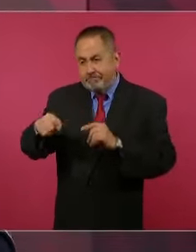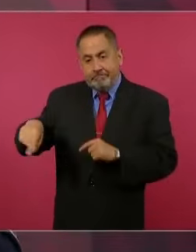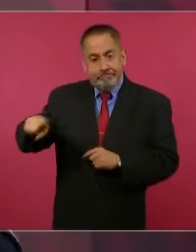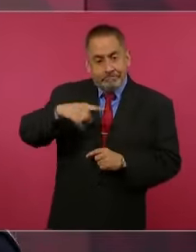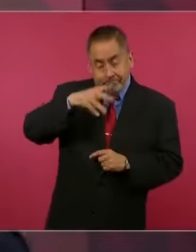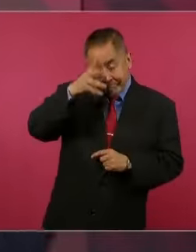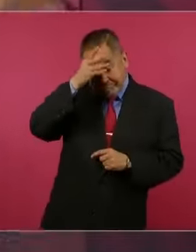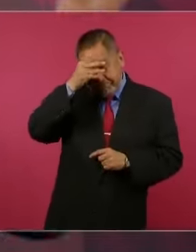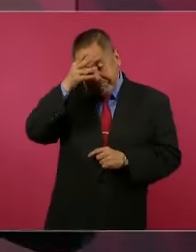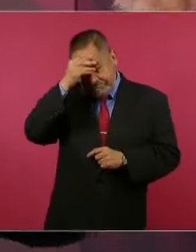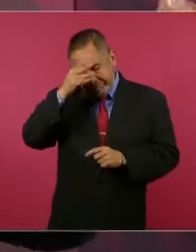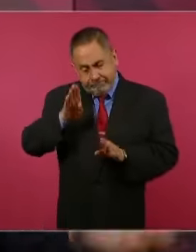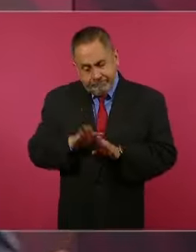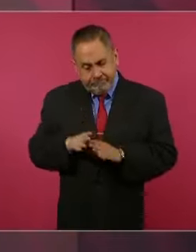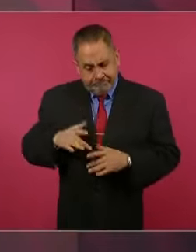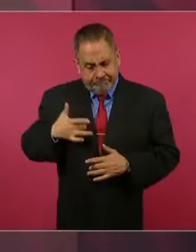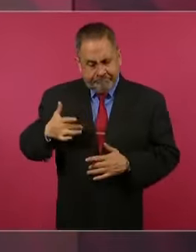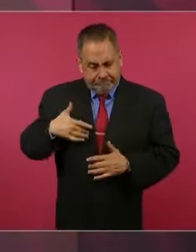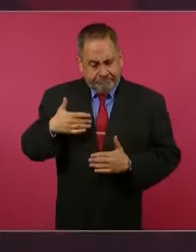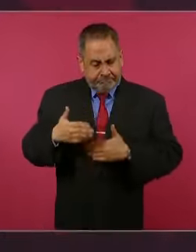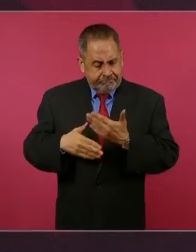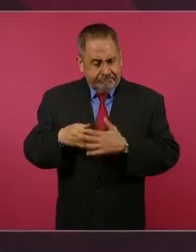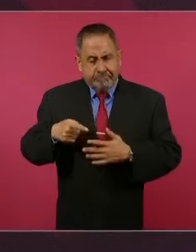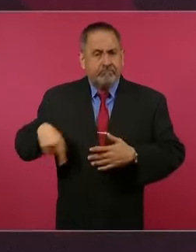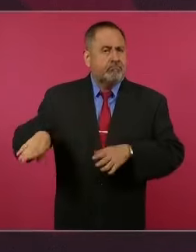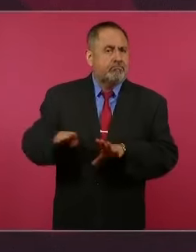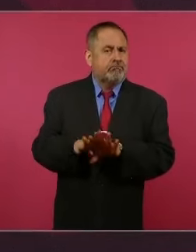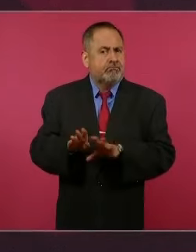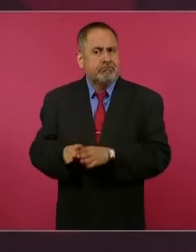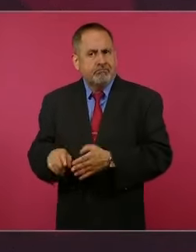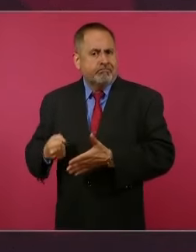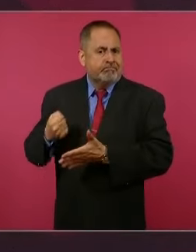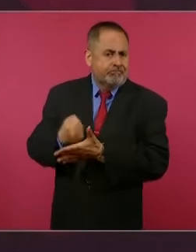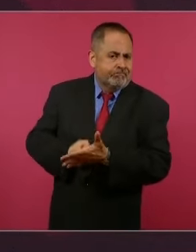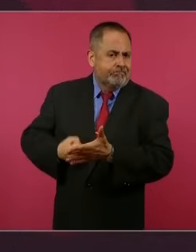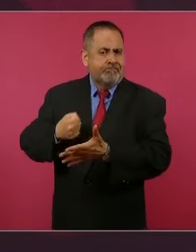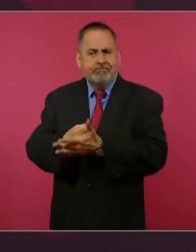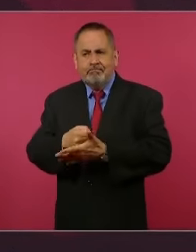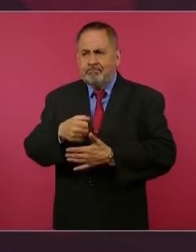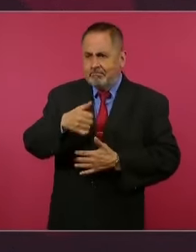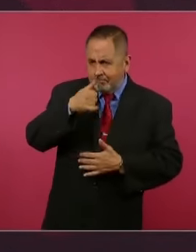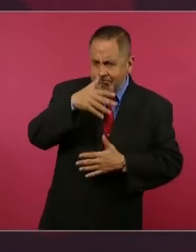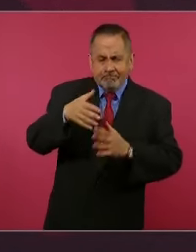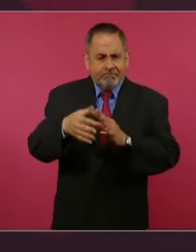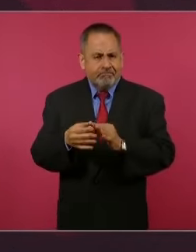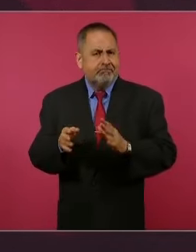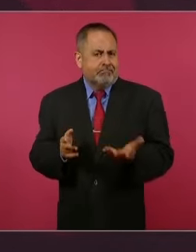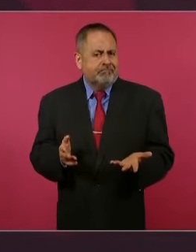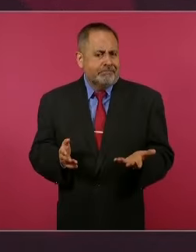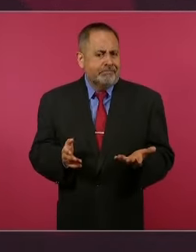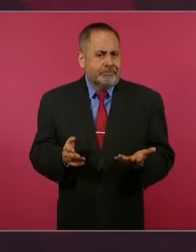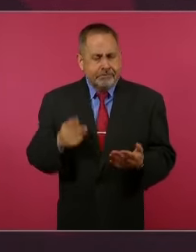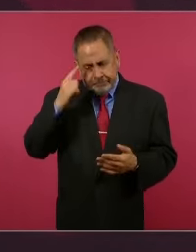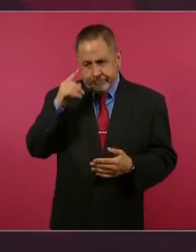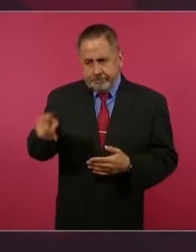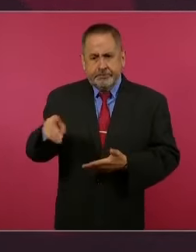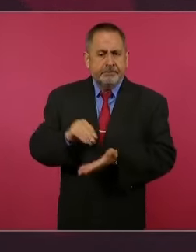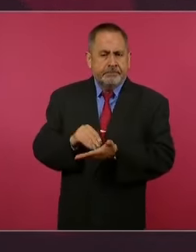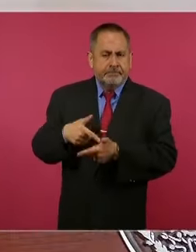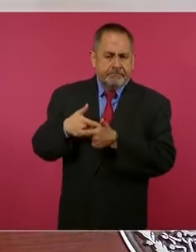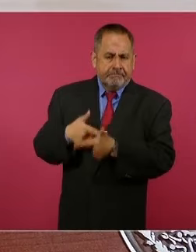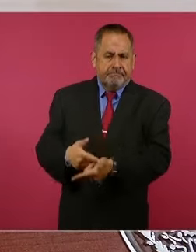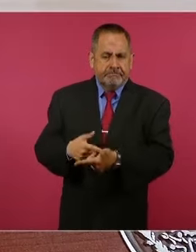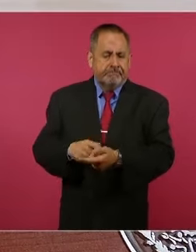talleres donde se están formando los movimientos sociales políticos para darle continuidad a